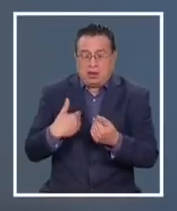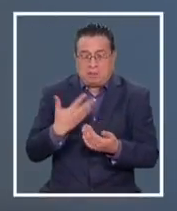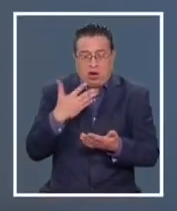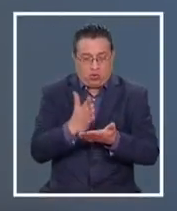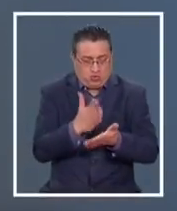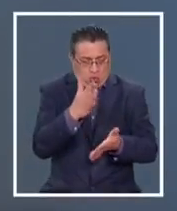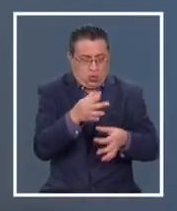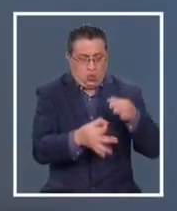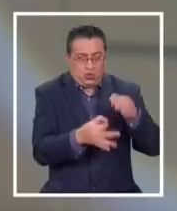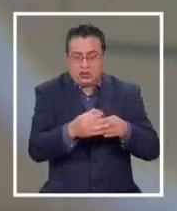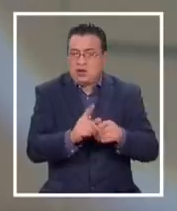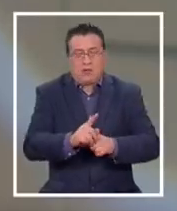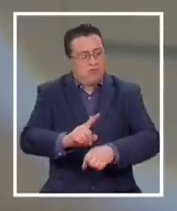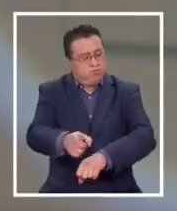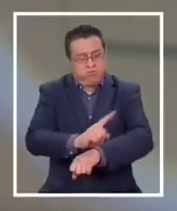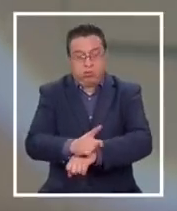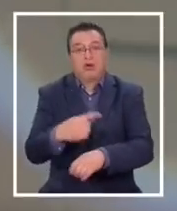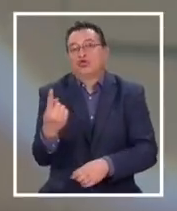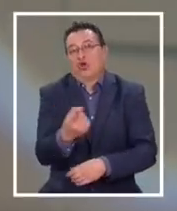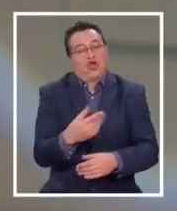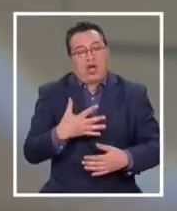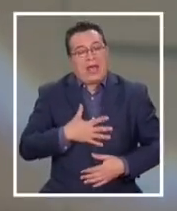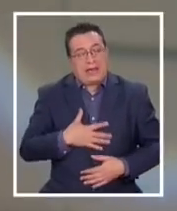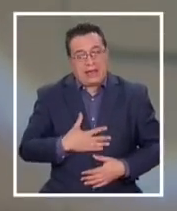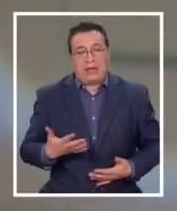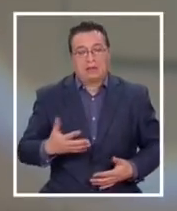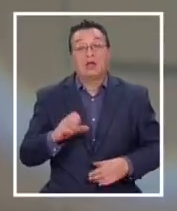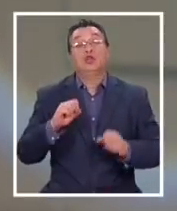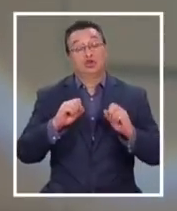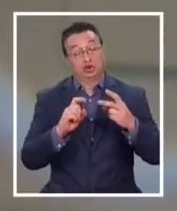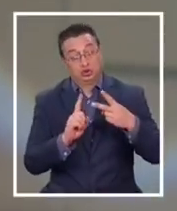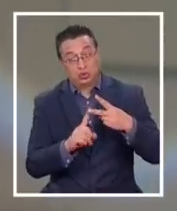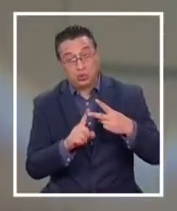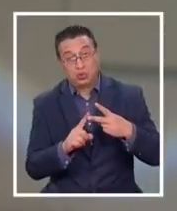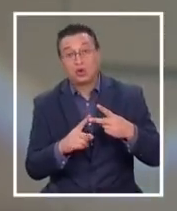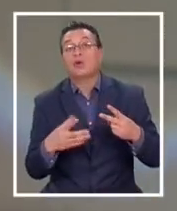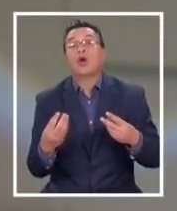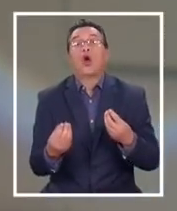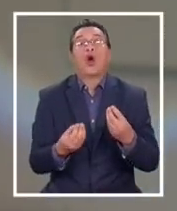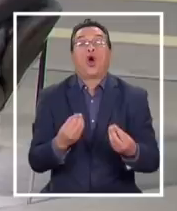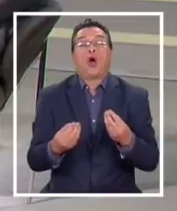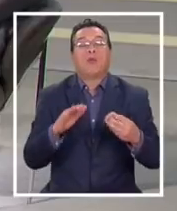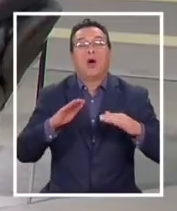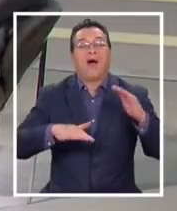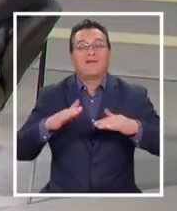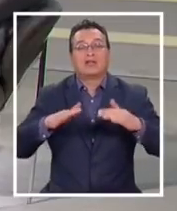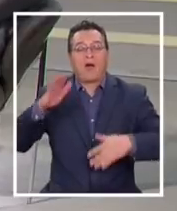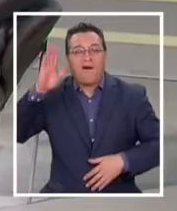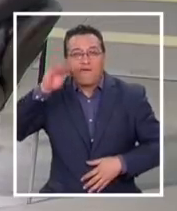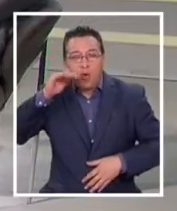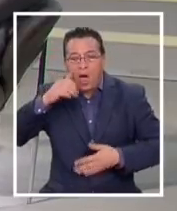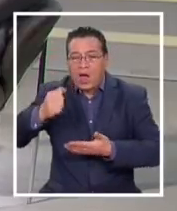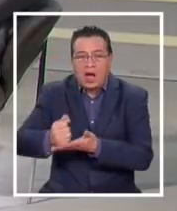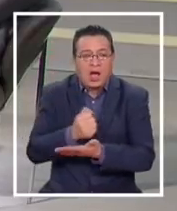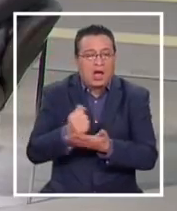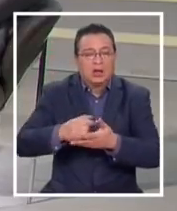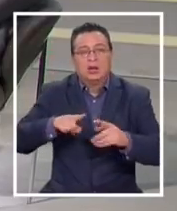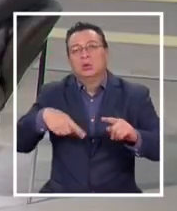justicia rápido, que es sumamente natural, y segundo, cómo a veces nos perdemos un poquito en la burocracia, es decir, yo